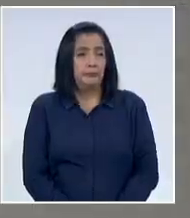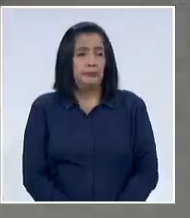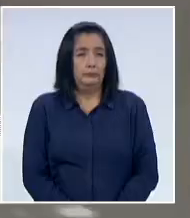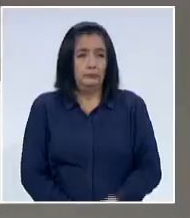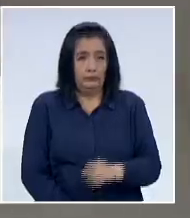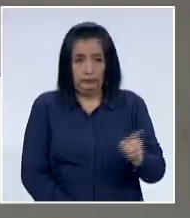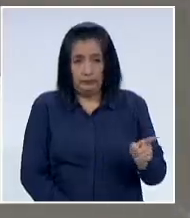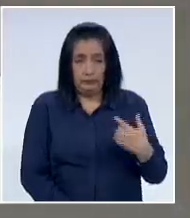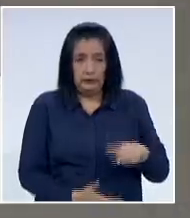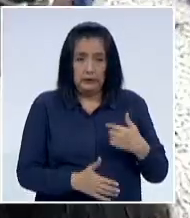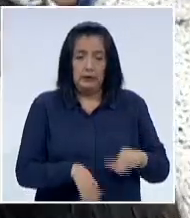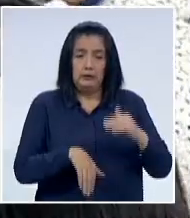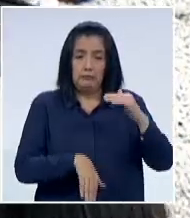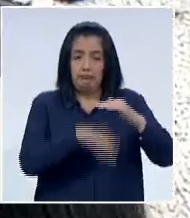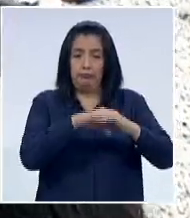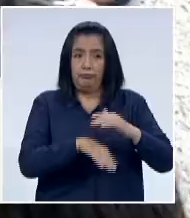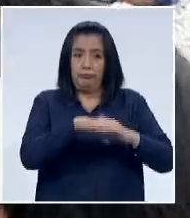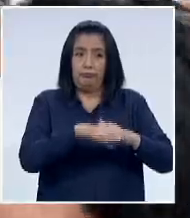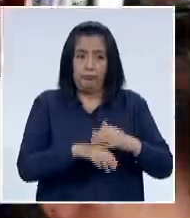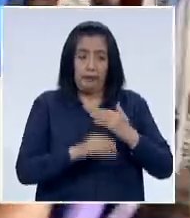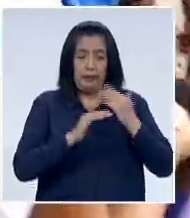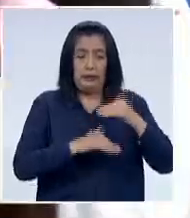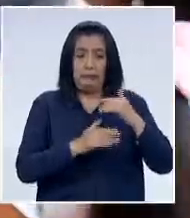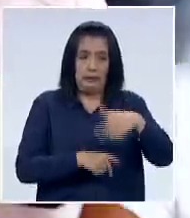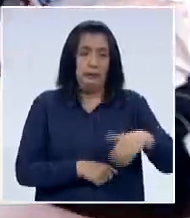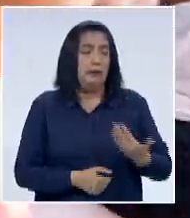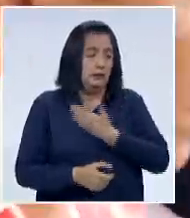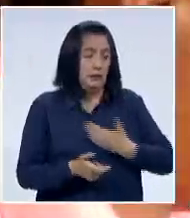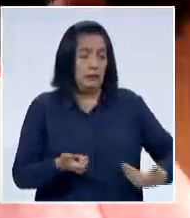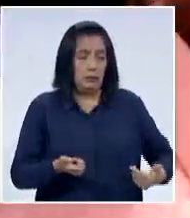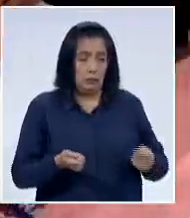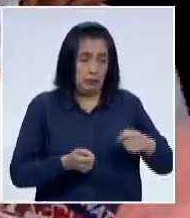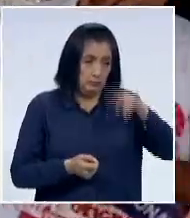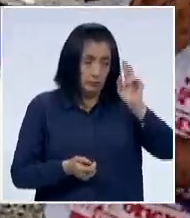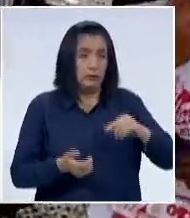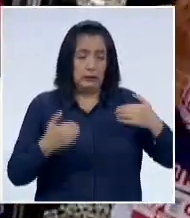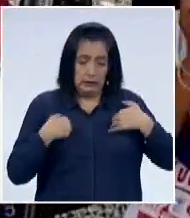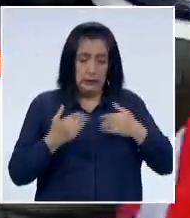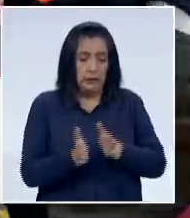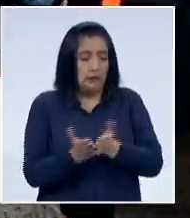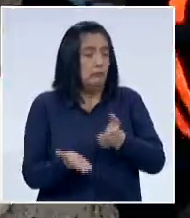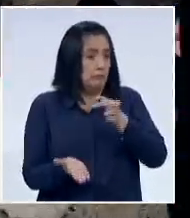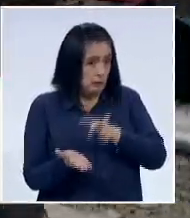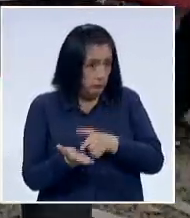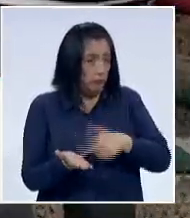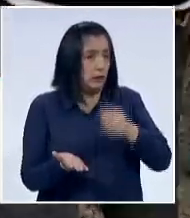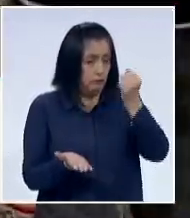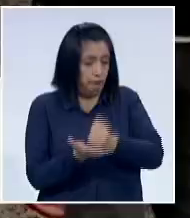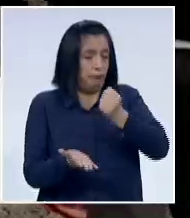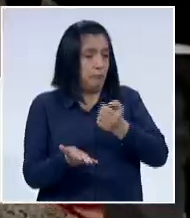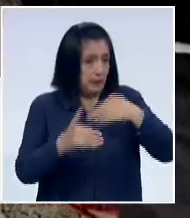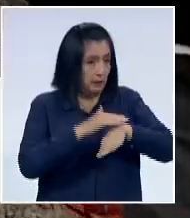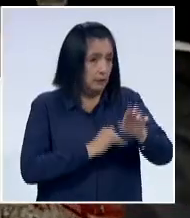Tras las restricciones impuestas por el gobierno peruano, la necesidad de contar con un pasaporte y una visa para el ingreso de ciudadanos venezolanos al